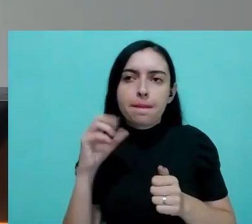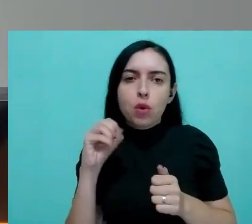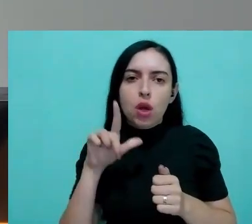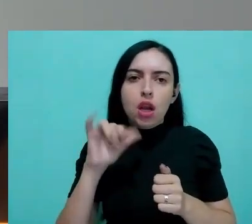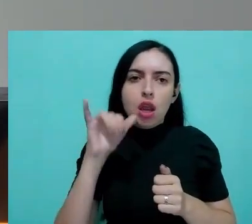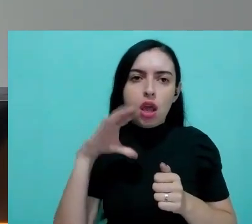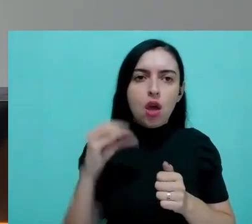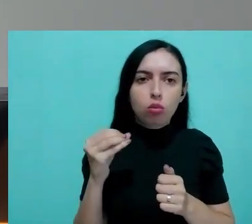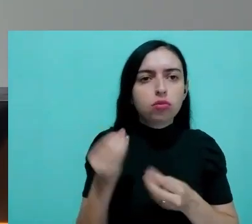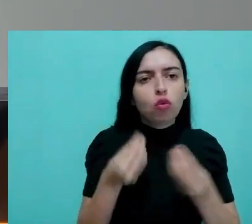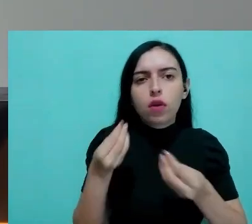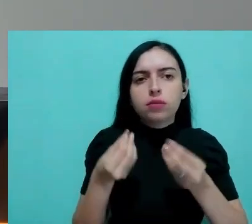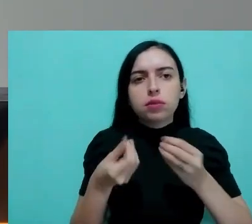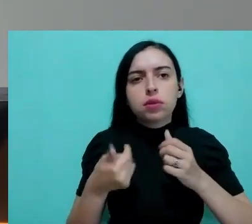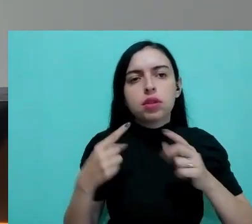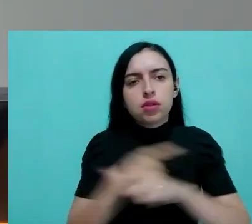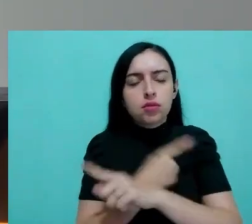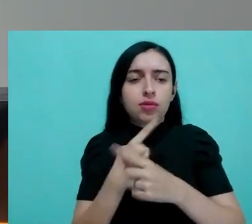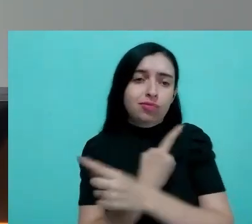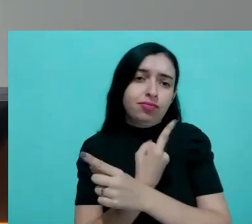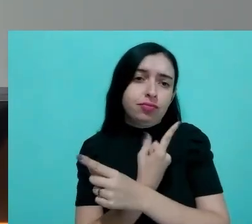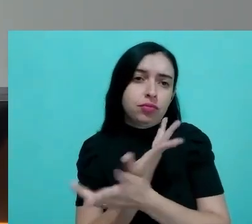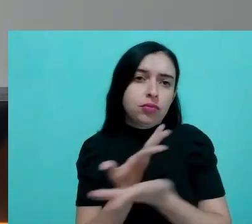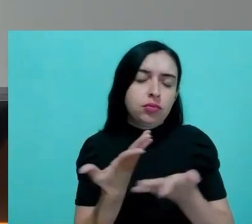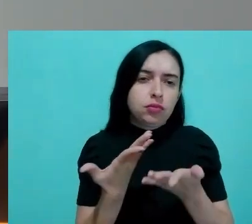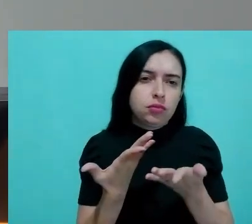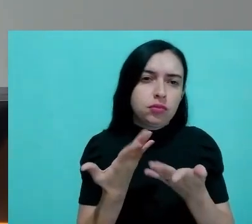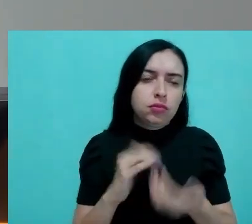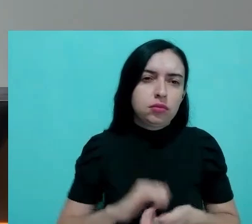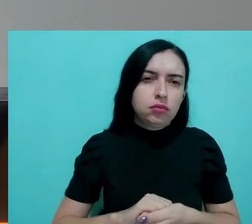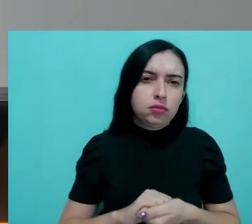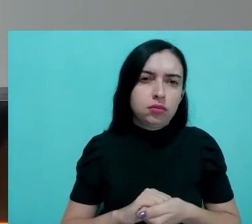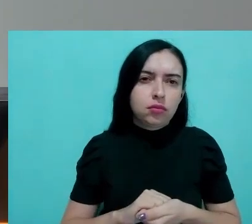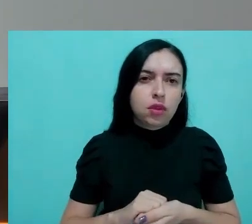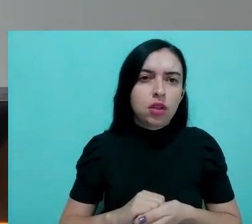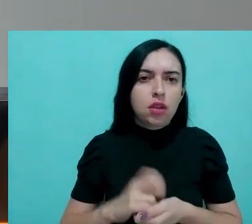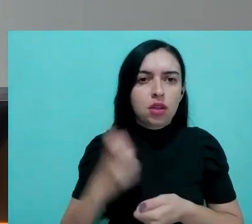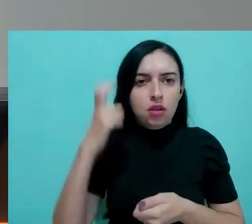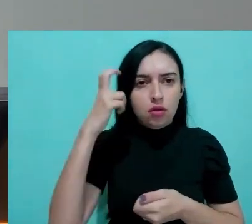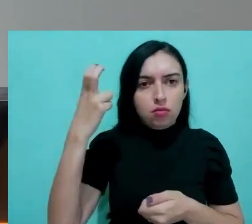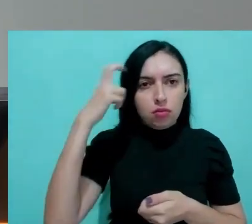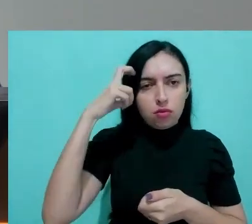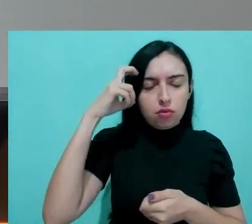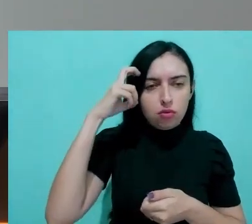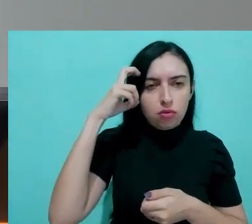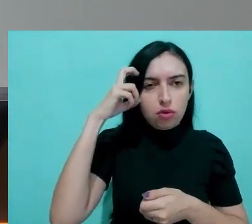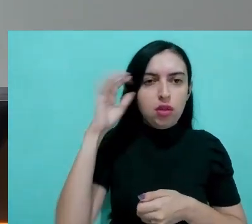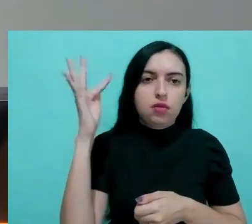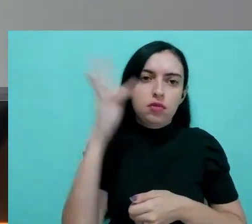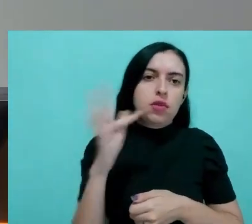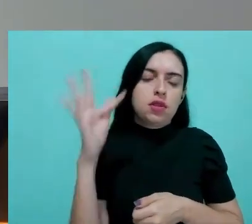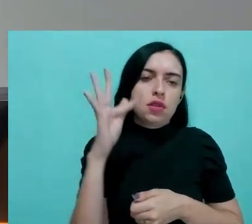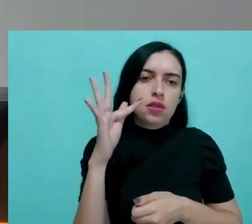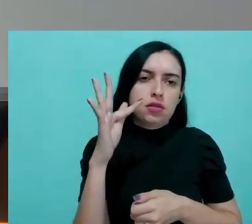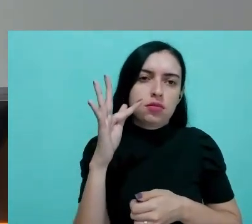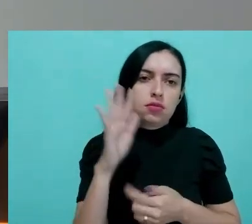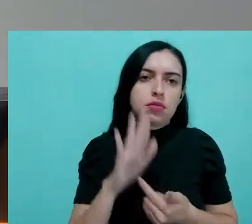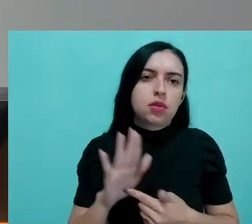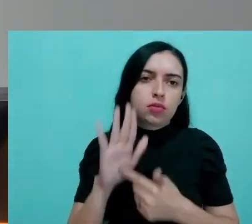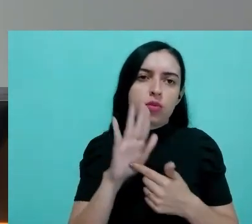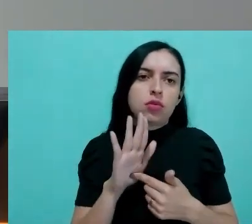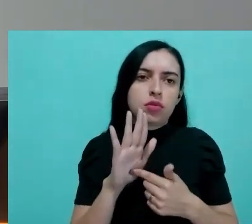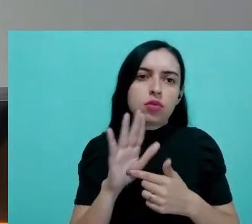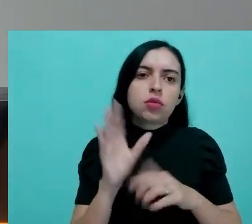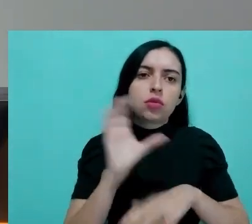de contradicción performativa en la cultura constitucional francesa. Se pretende establecer una